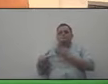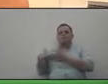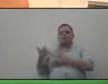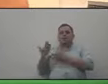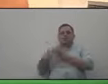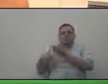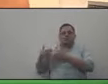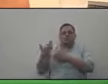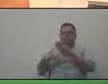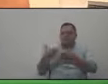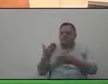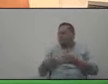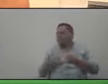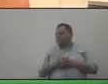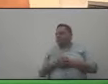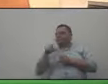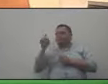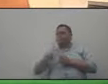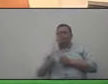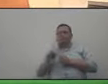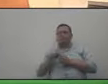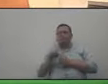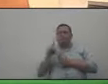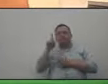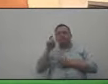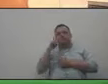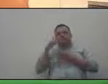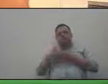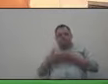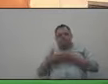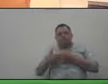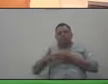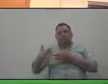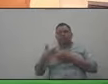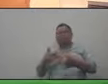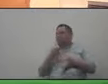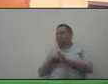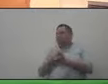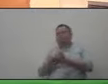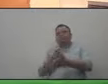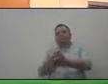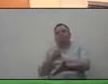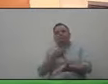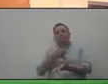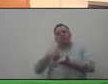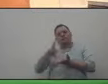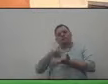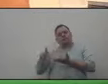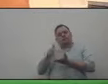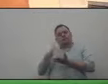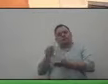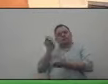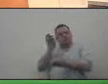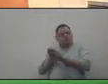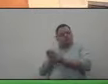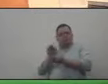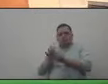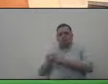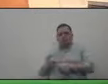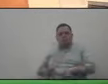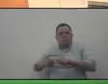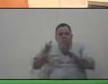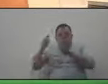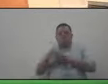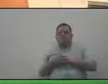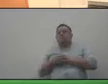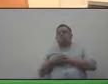esta es la carta de navegación para los próximos gobernadores que quieran seguir trabajando en esa misma línea. Un documento que no tiene política, un documento